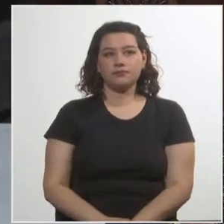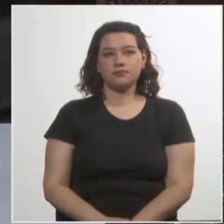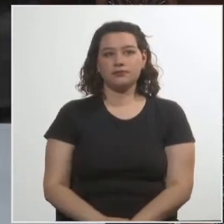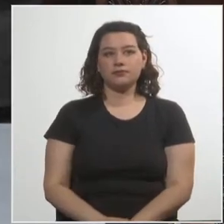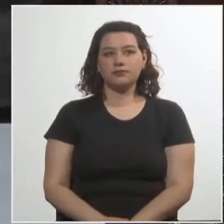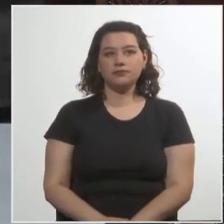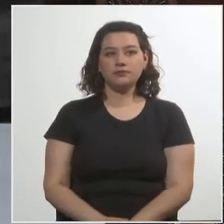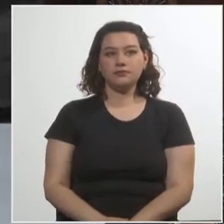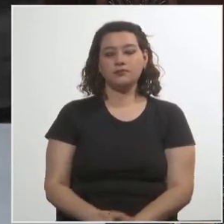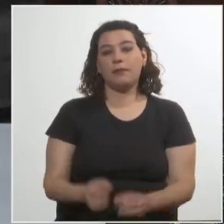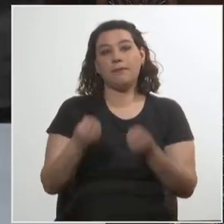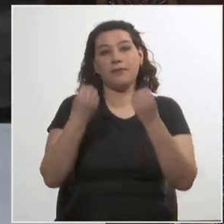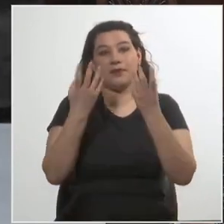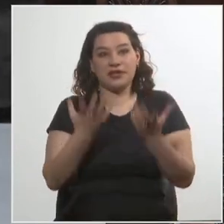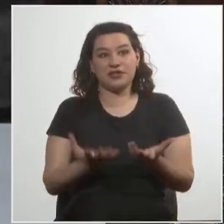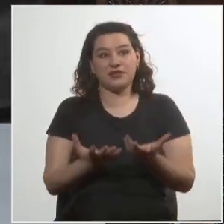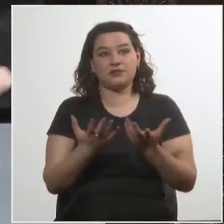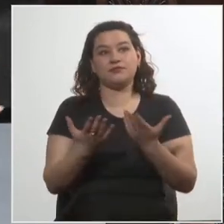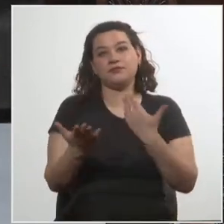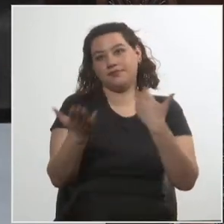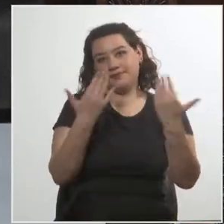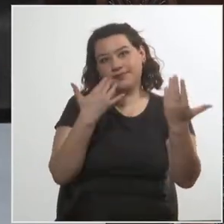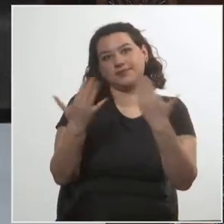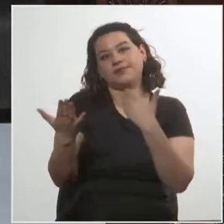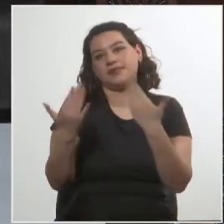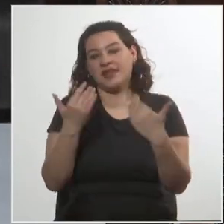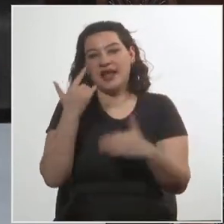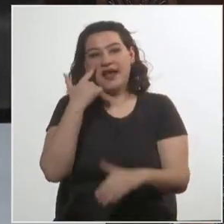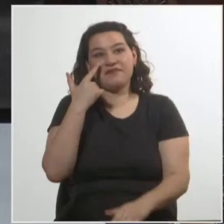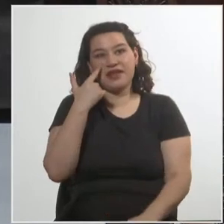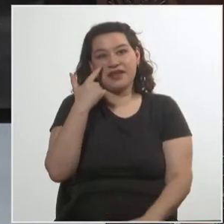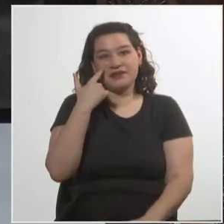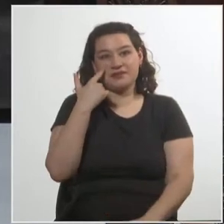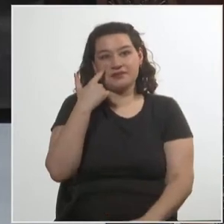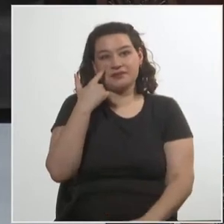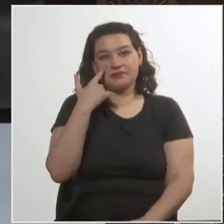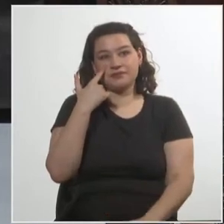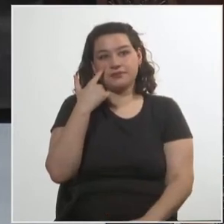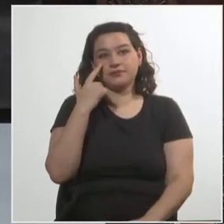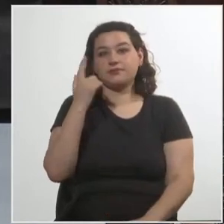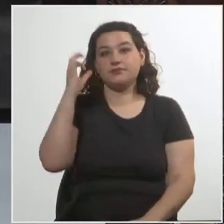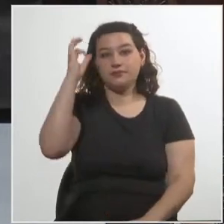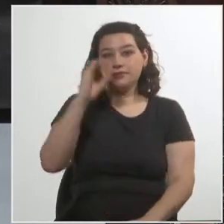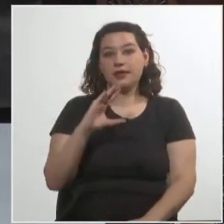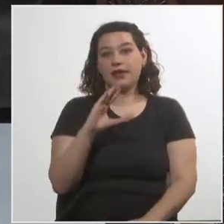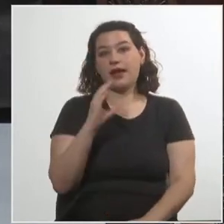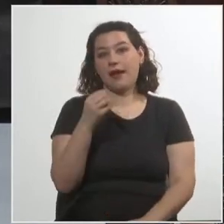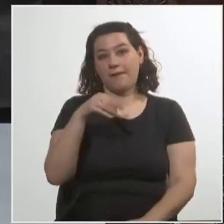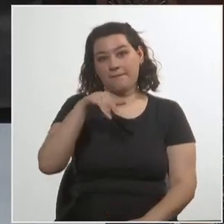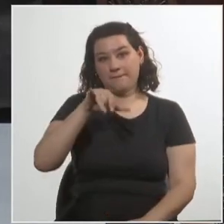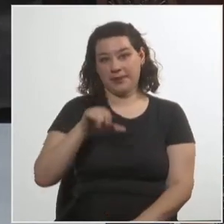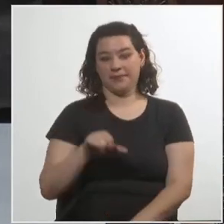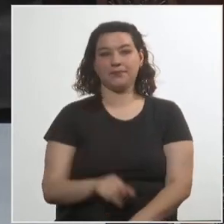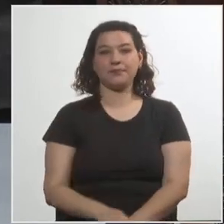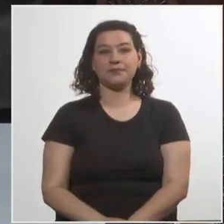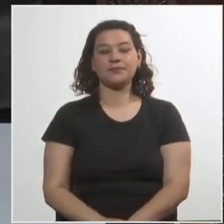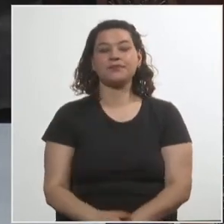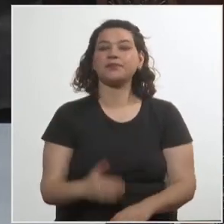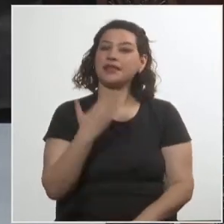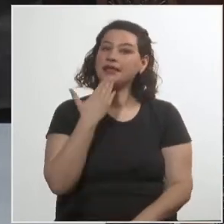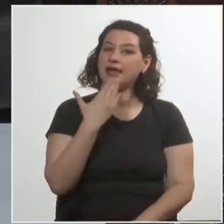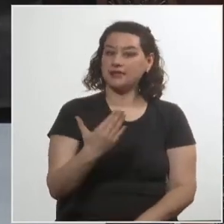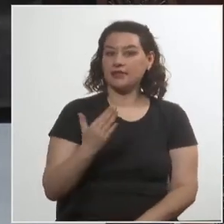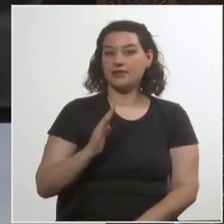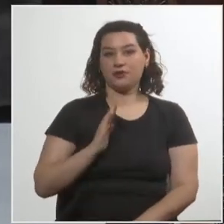por eso estoy por eso estoy conversando a ver si senador Cami Gracias